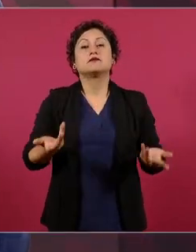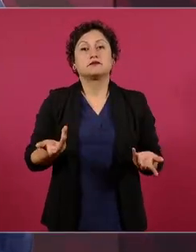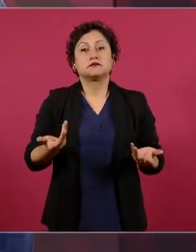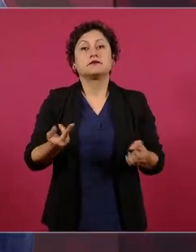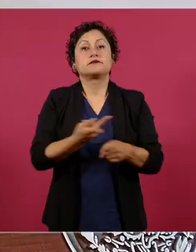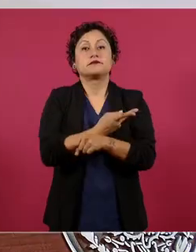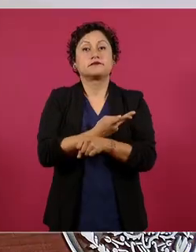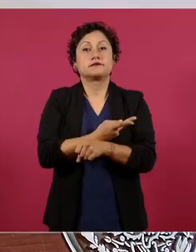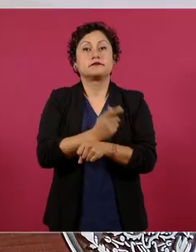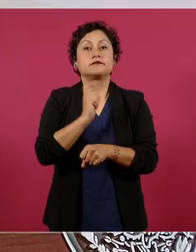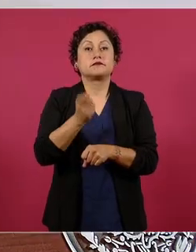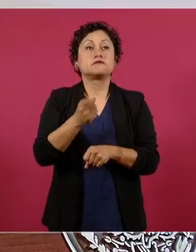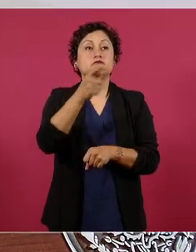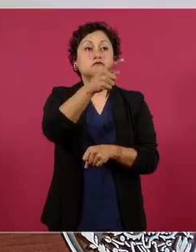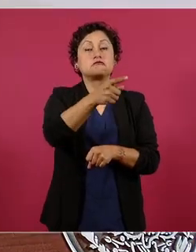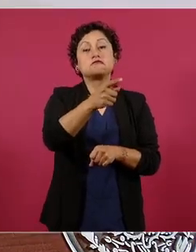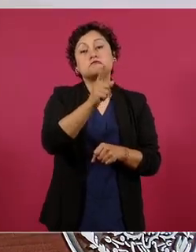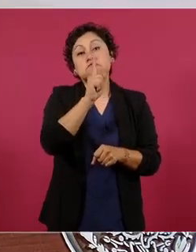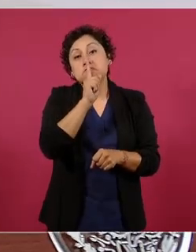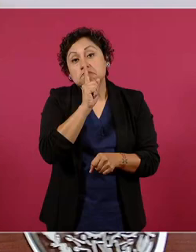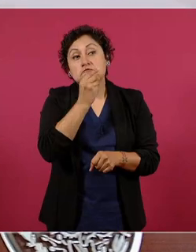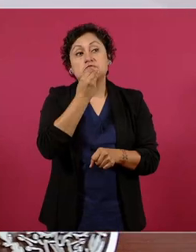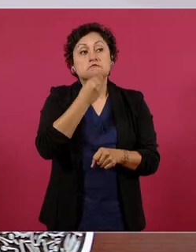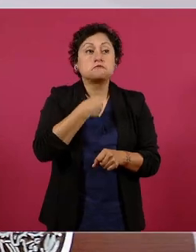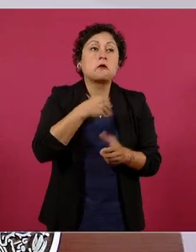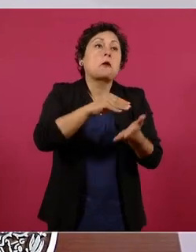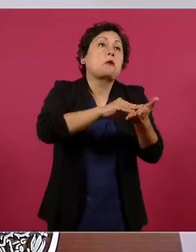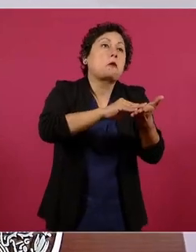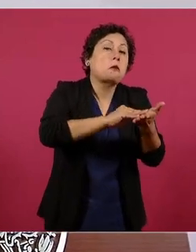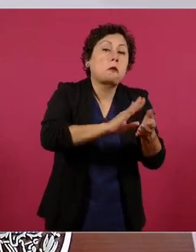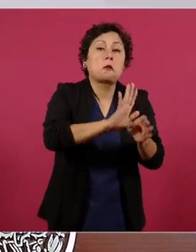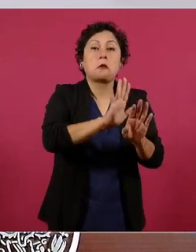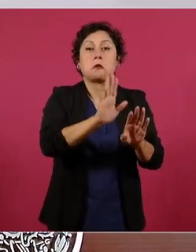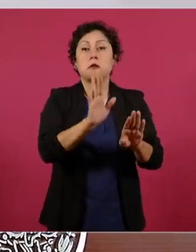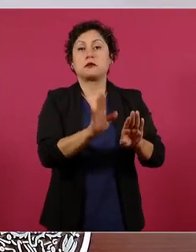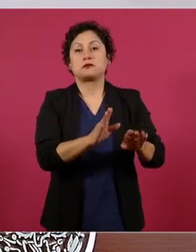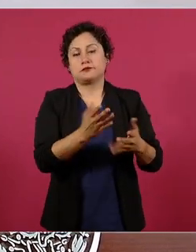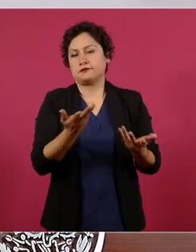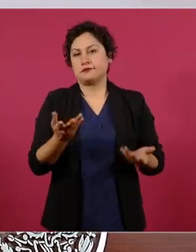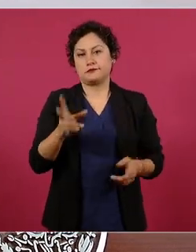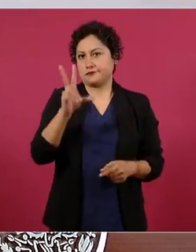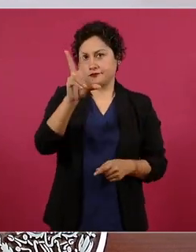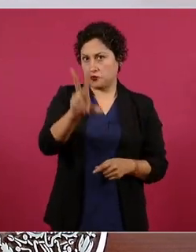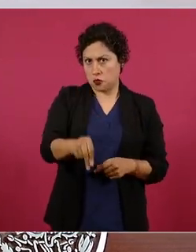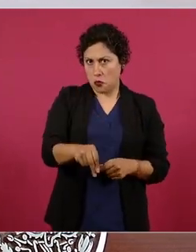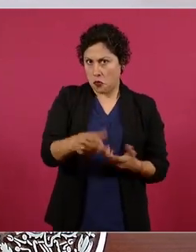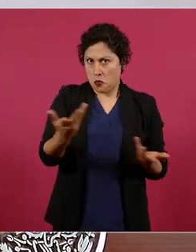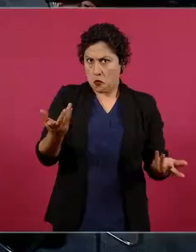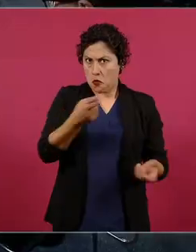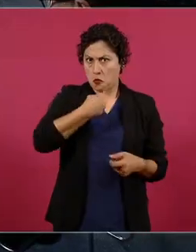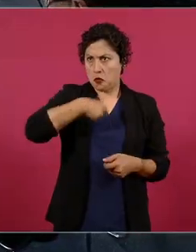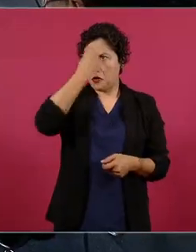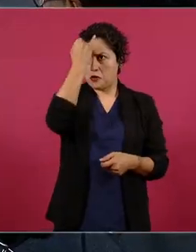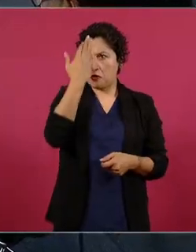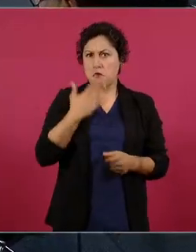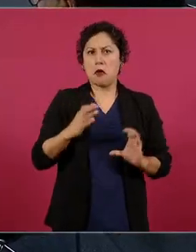imagen. Pero ya vimos cuánto nos ahorramos si combatimos la corrupción.